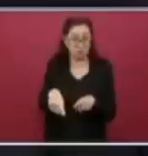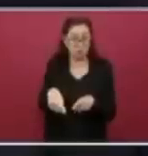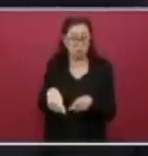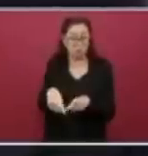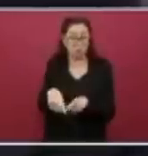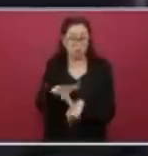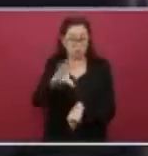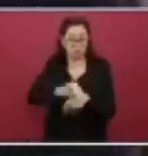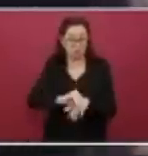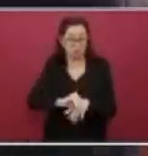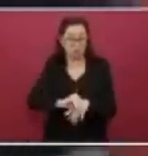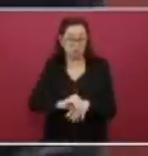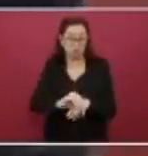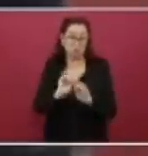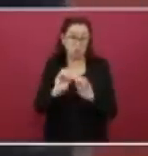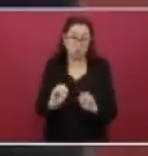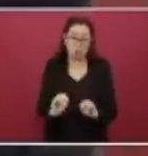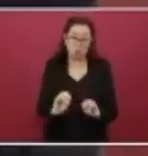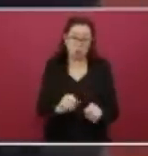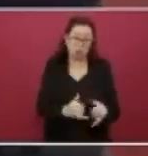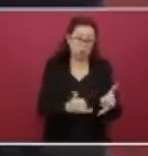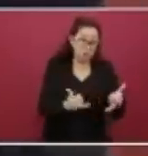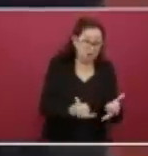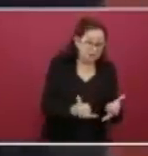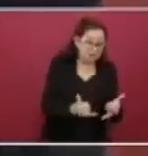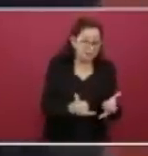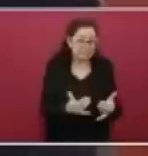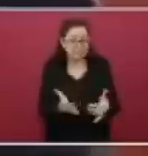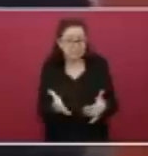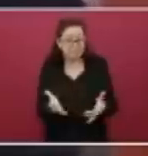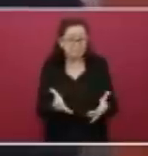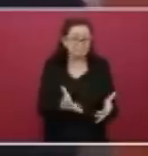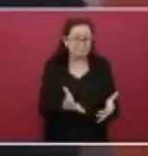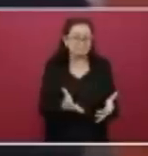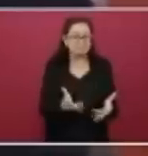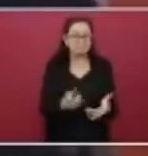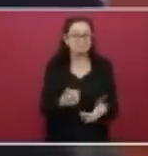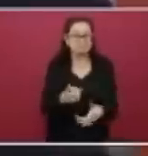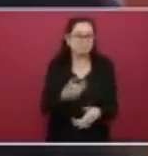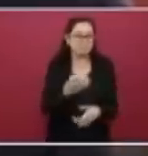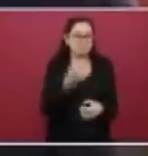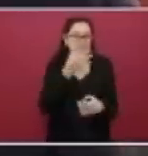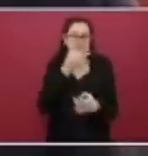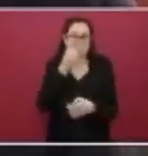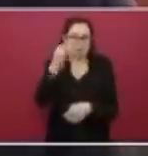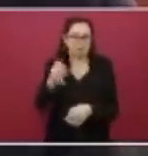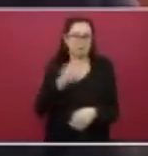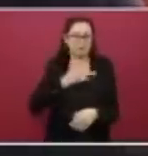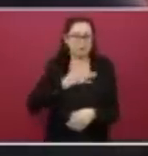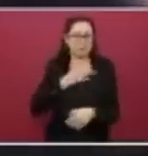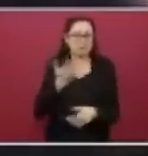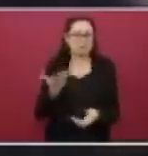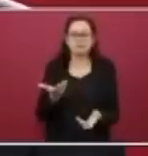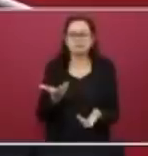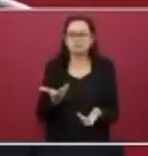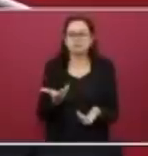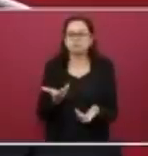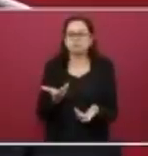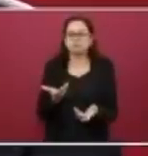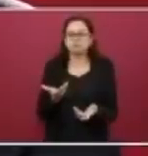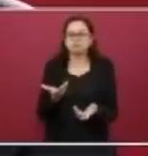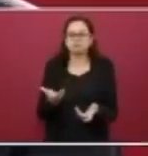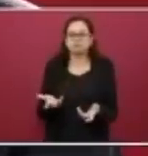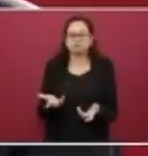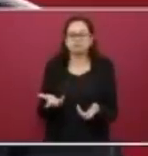este o no que ellos informen por qué